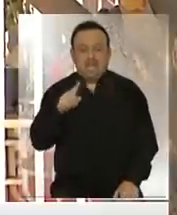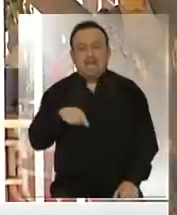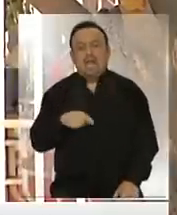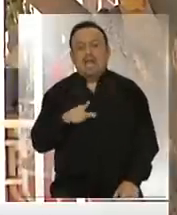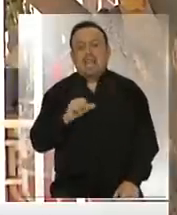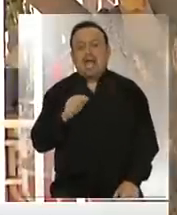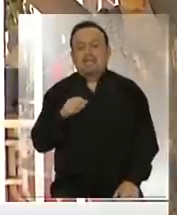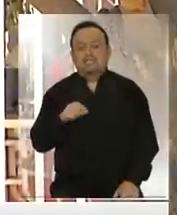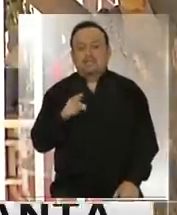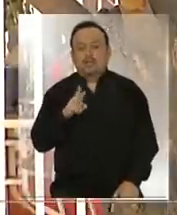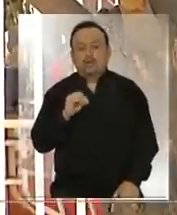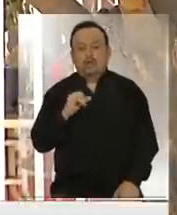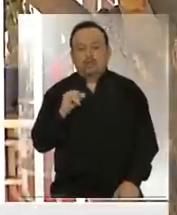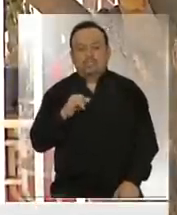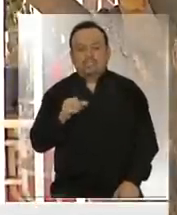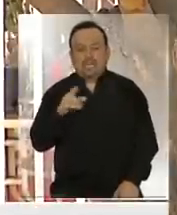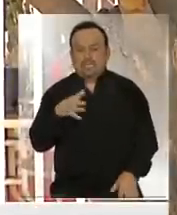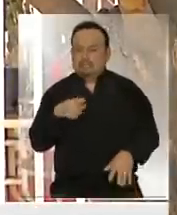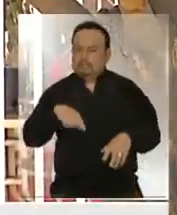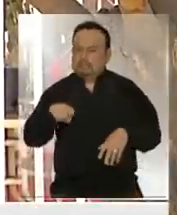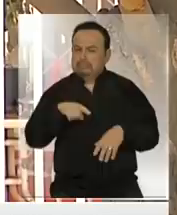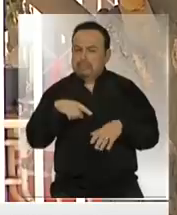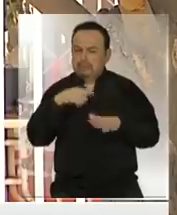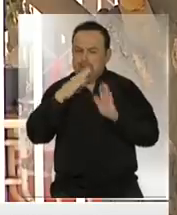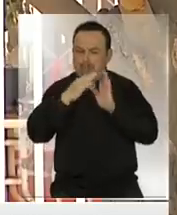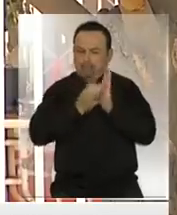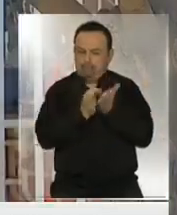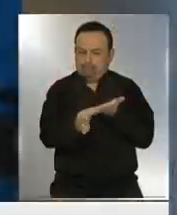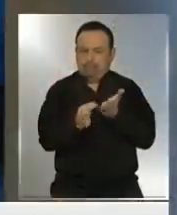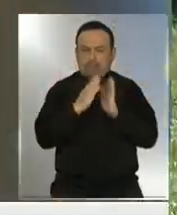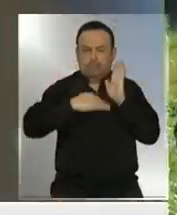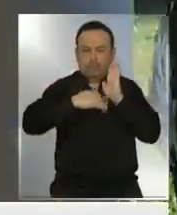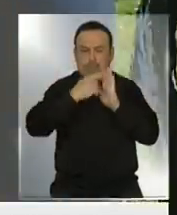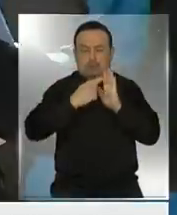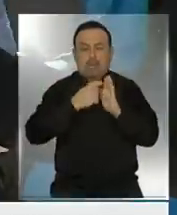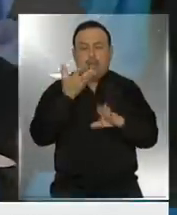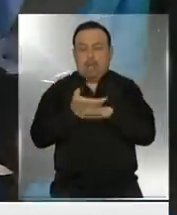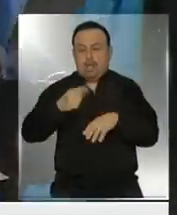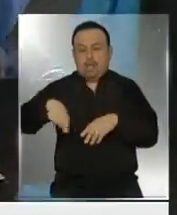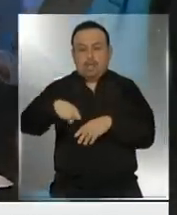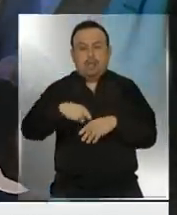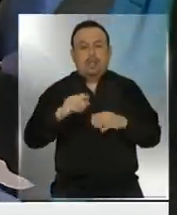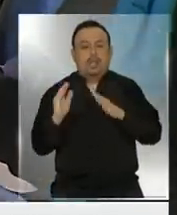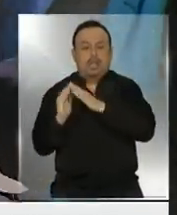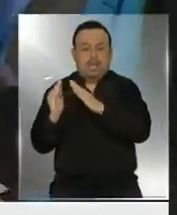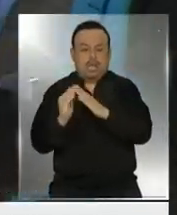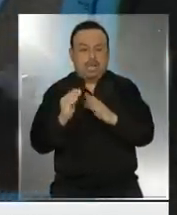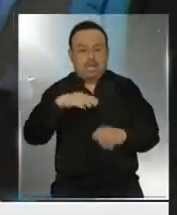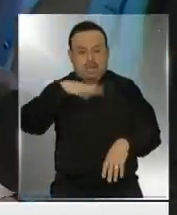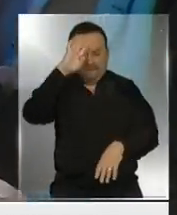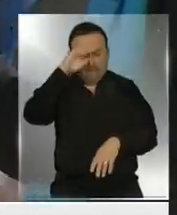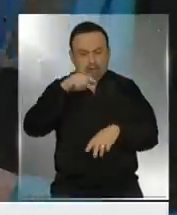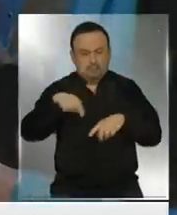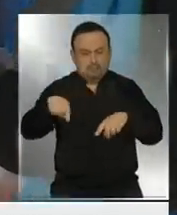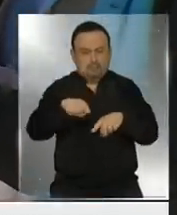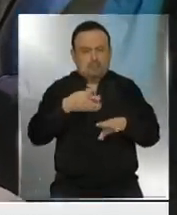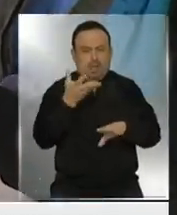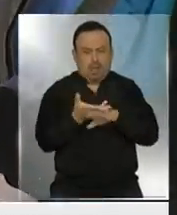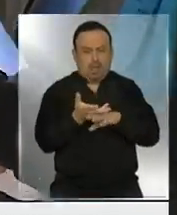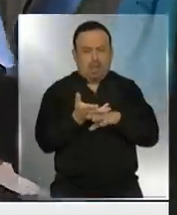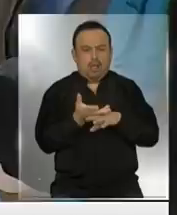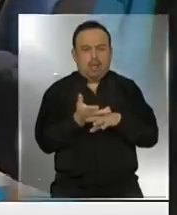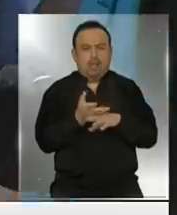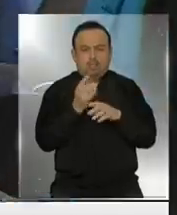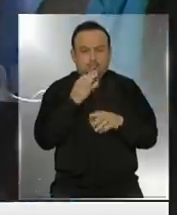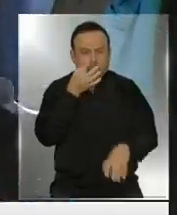comuna de la pintana hay cerca de cuatro iglesias evangélicas más las cuales ellos señalaban lo que tuvo muy bien decías van a